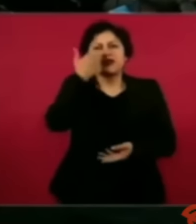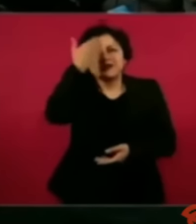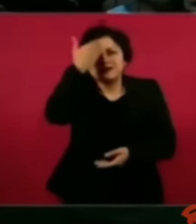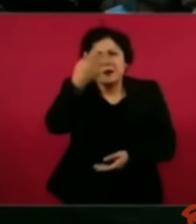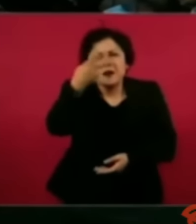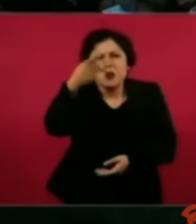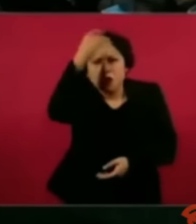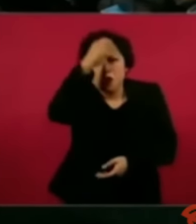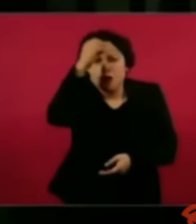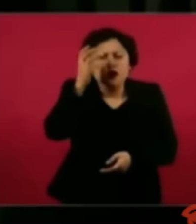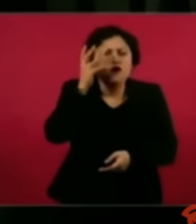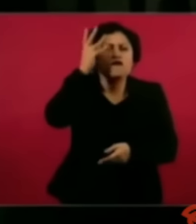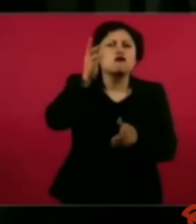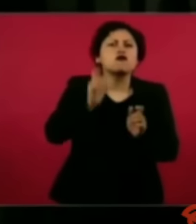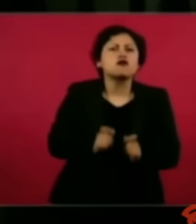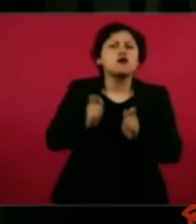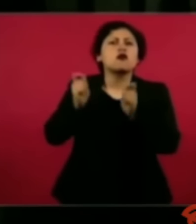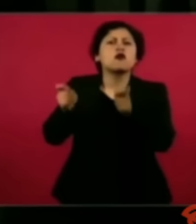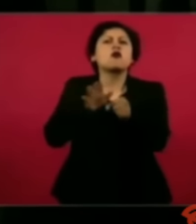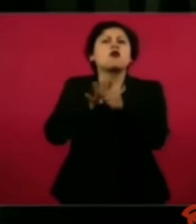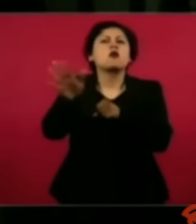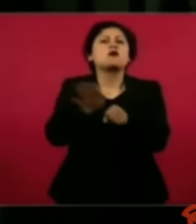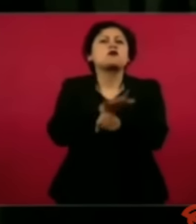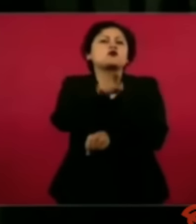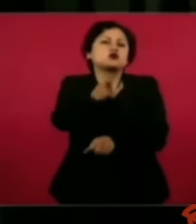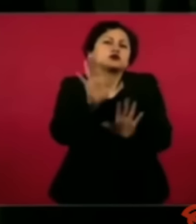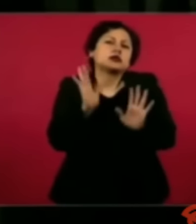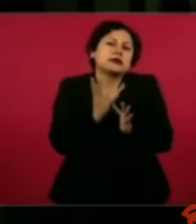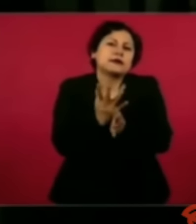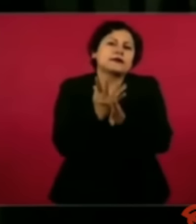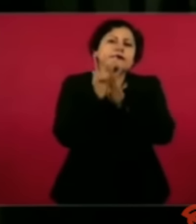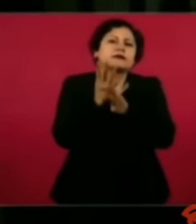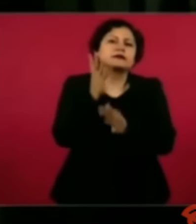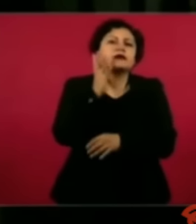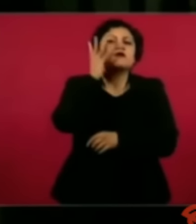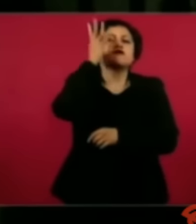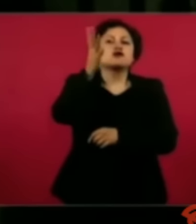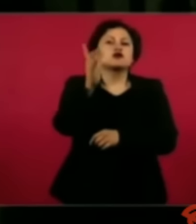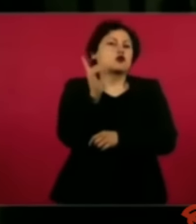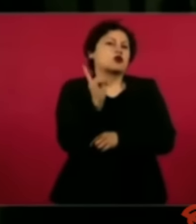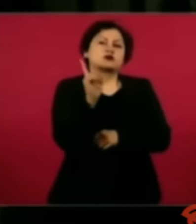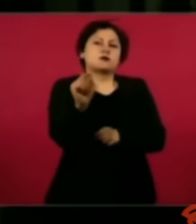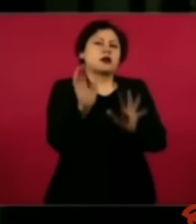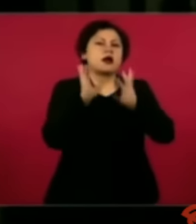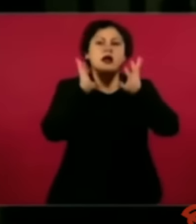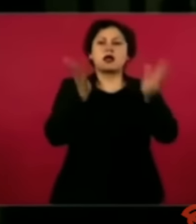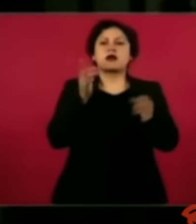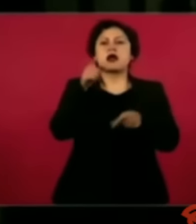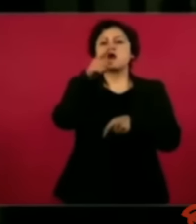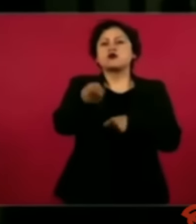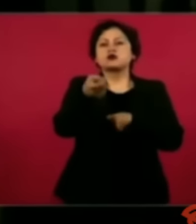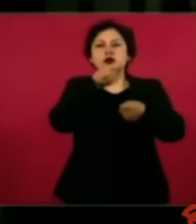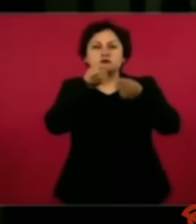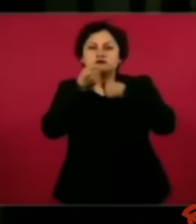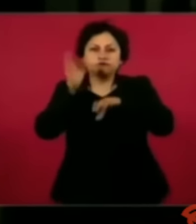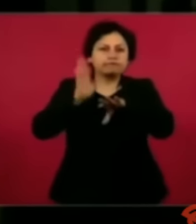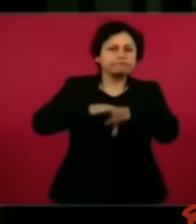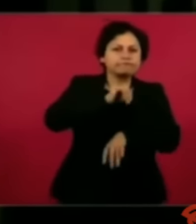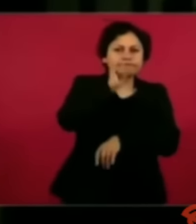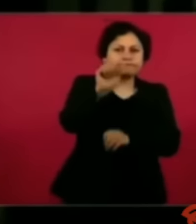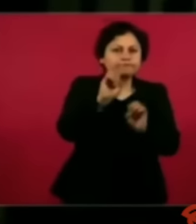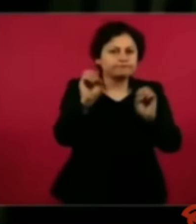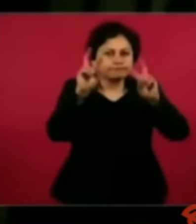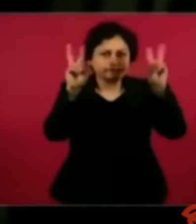formar parte de la vida pública de México. Y si en esta guerra que se heredará